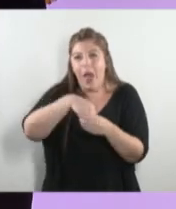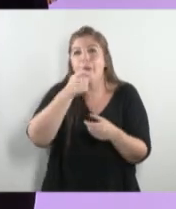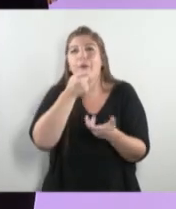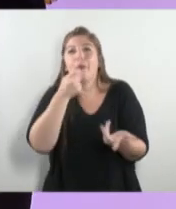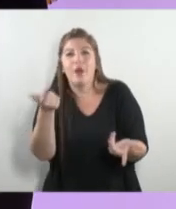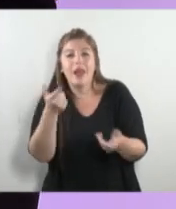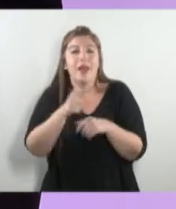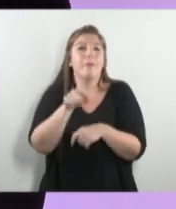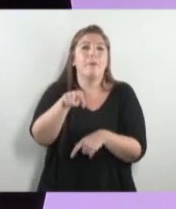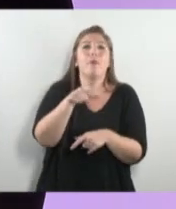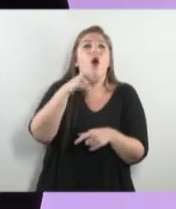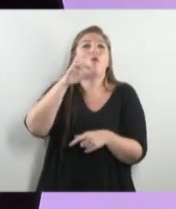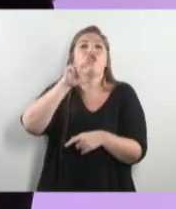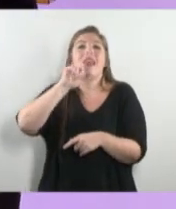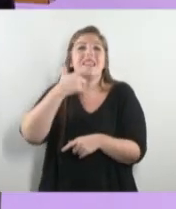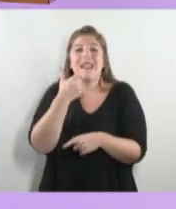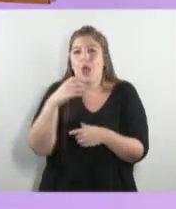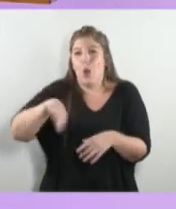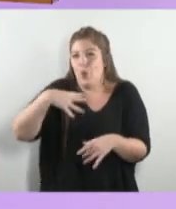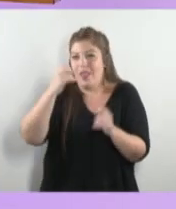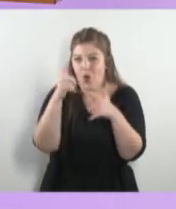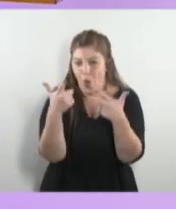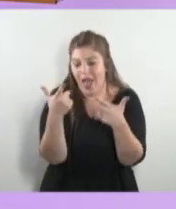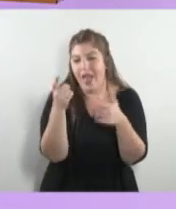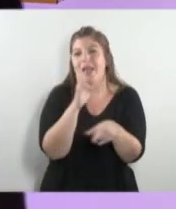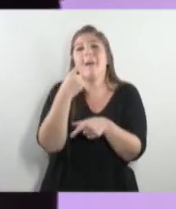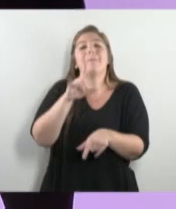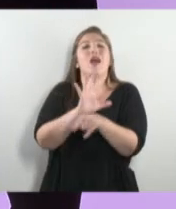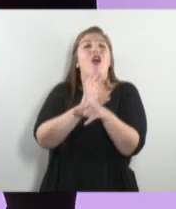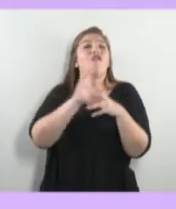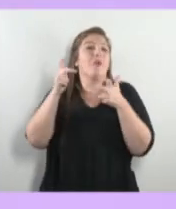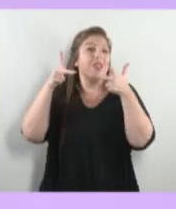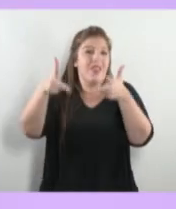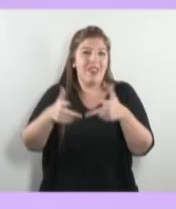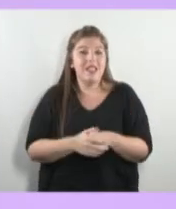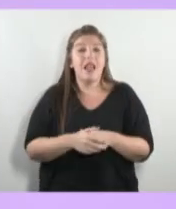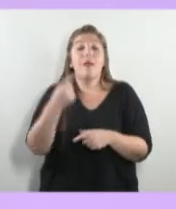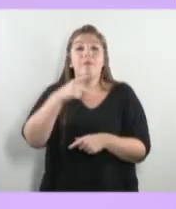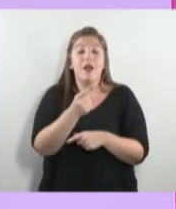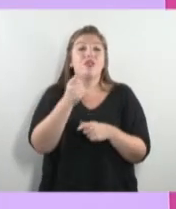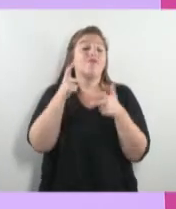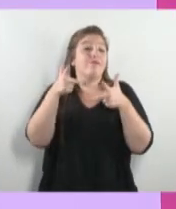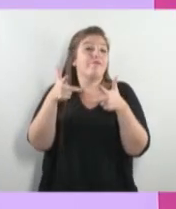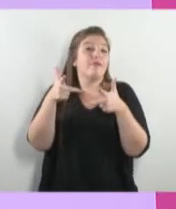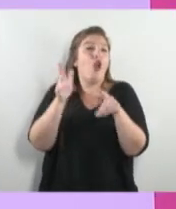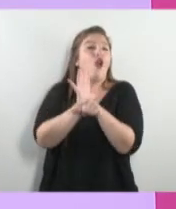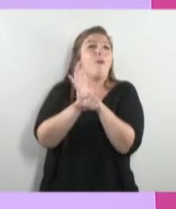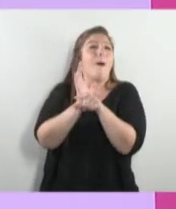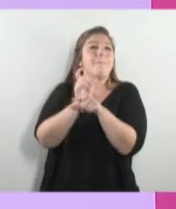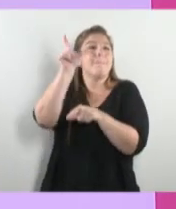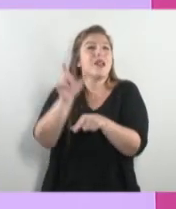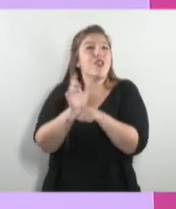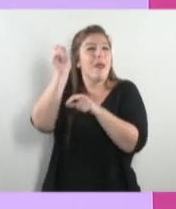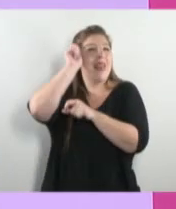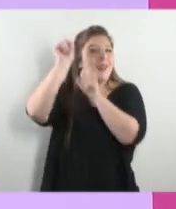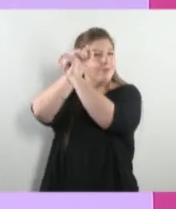bueno, nada, ofrecele, tratá de acostumbrarla, ¿no? Pero uso la personificación para generar estas ideas, porque, bueno,